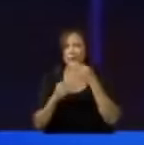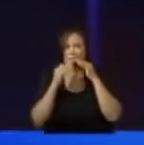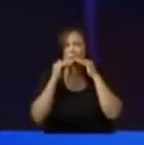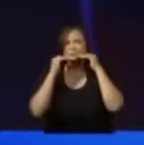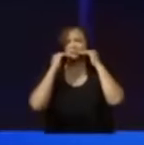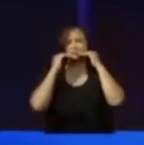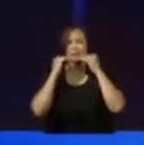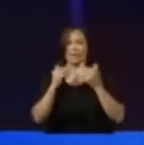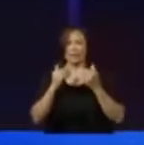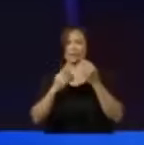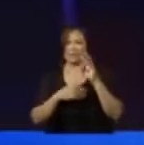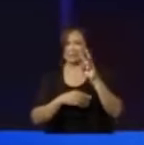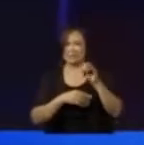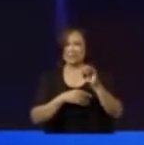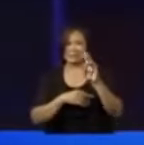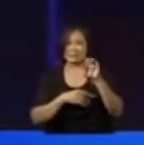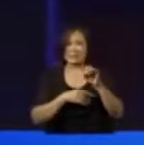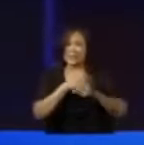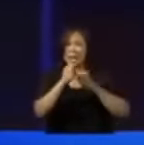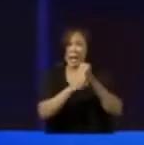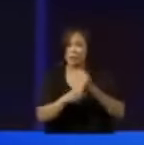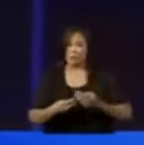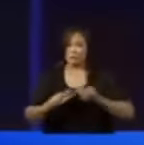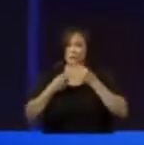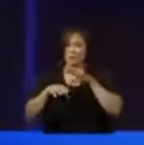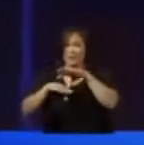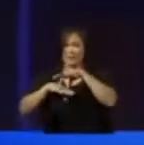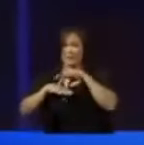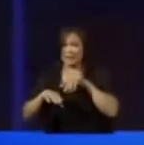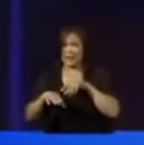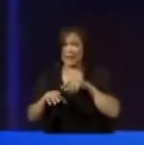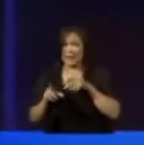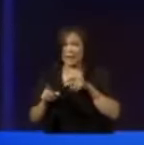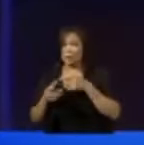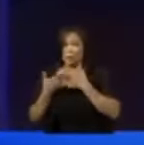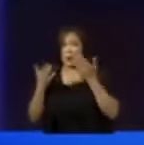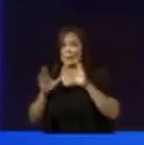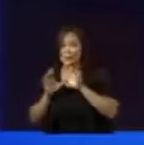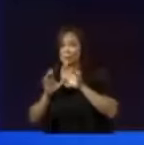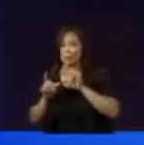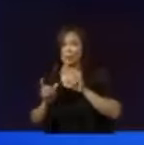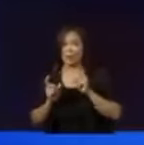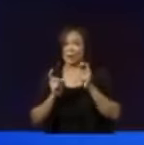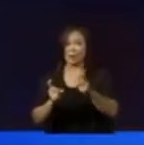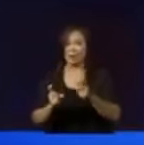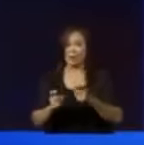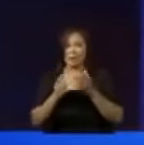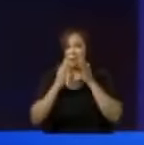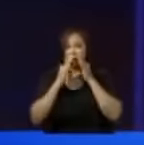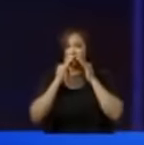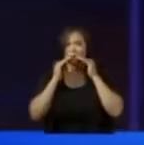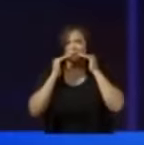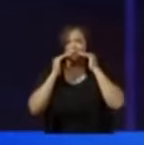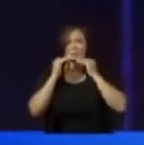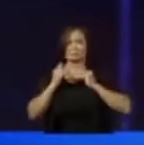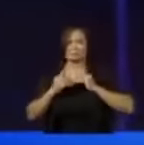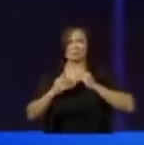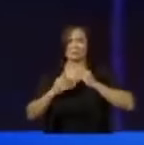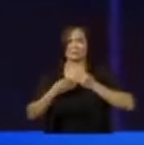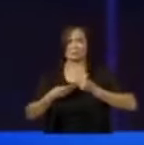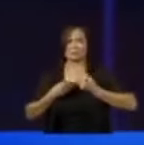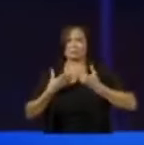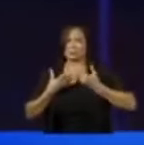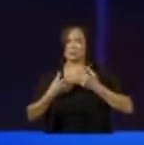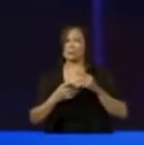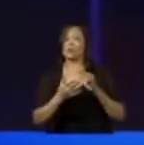como personas que tienen 60, 70 años viviendo ahí, le entregamos un título. Y está el economista Hernando de Soto, peruano,